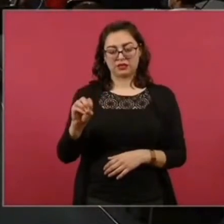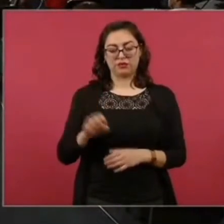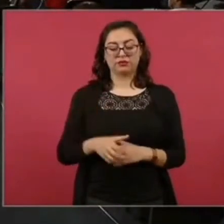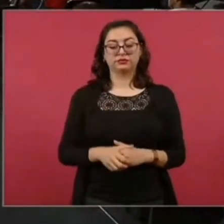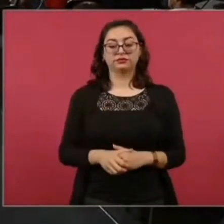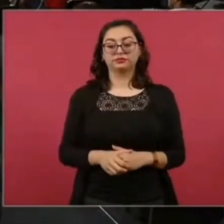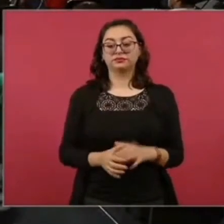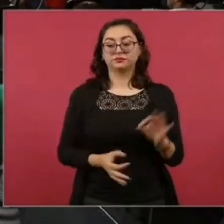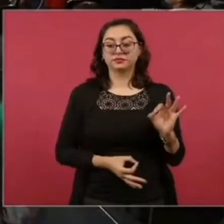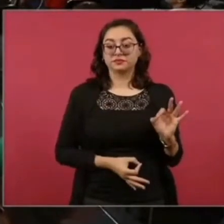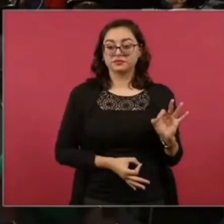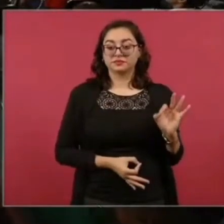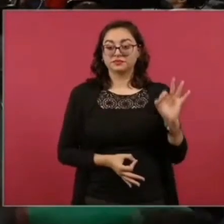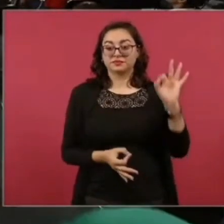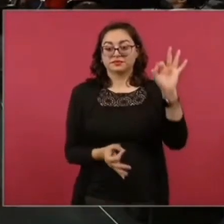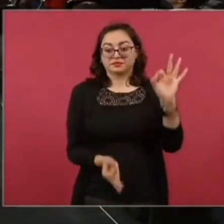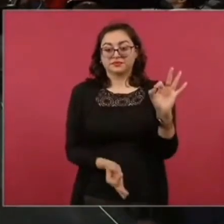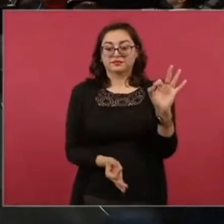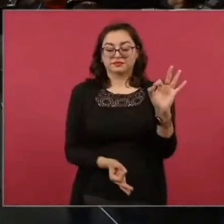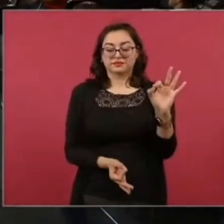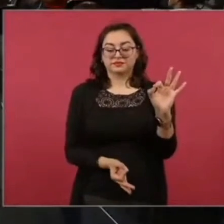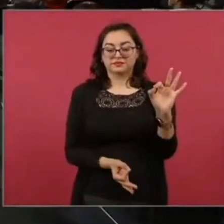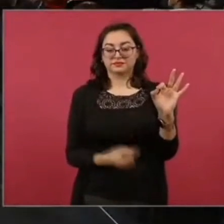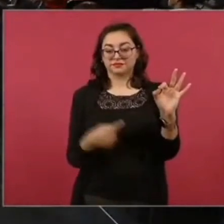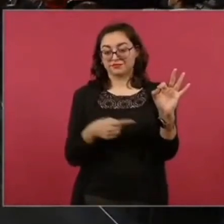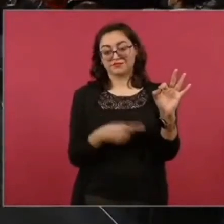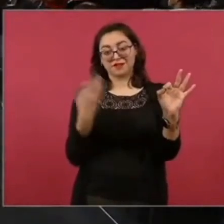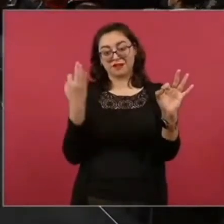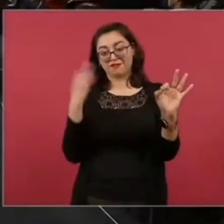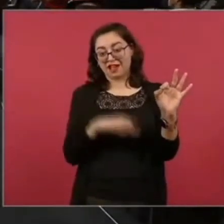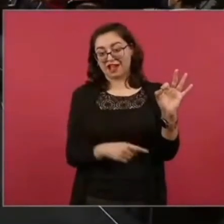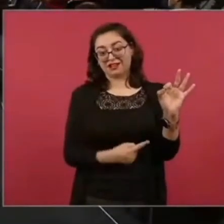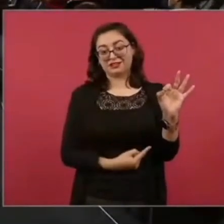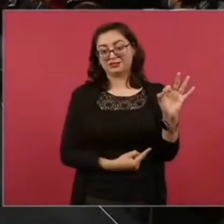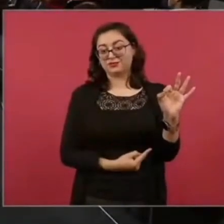¿Se atreven a esto? Miren la hora.